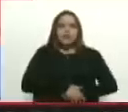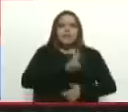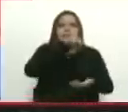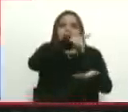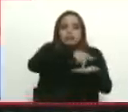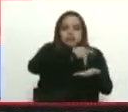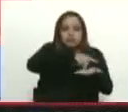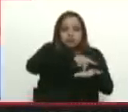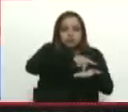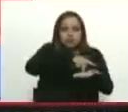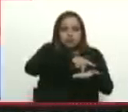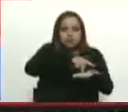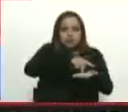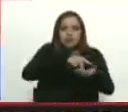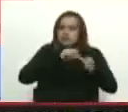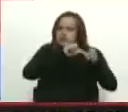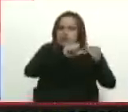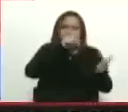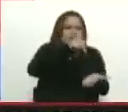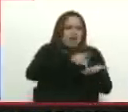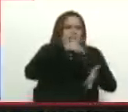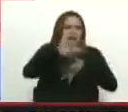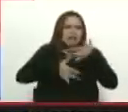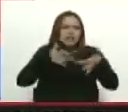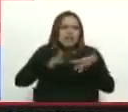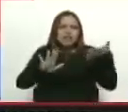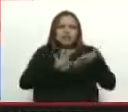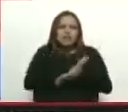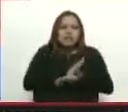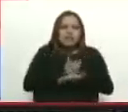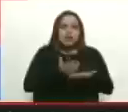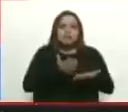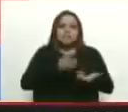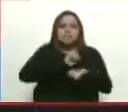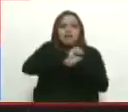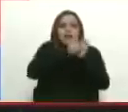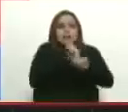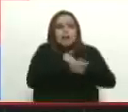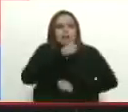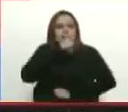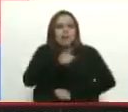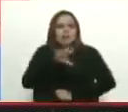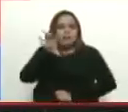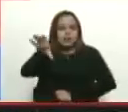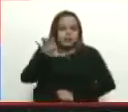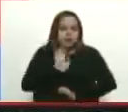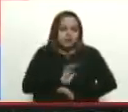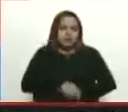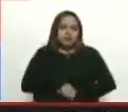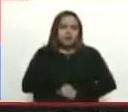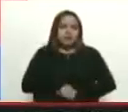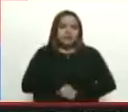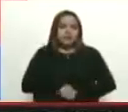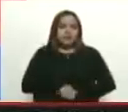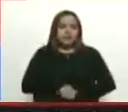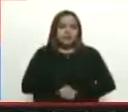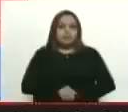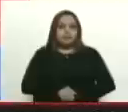Participó y ha participado en eventos de desestabilización en nuestro país. Por eso hablaba